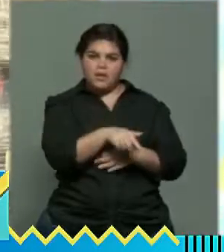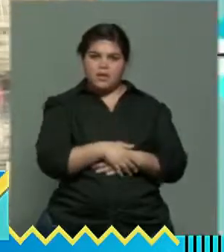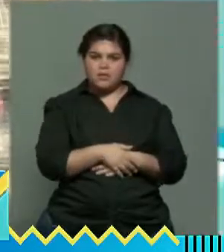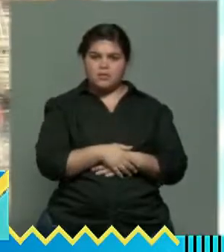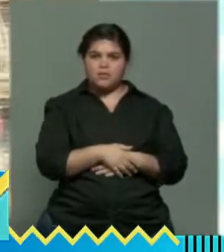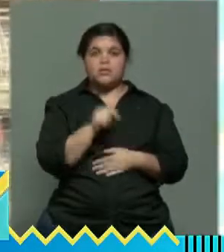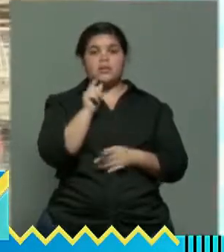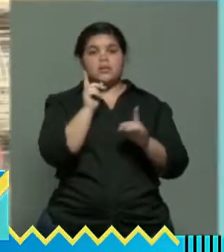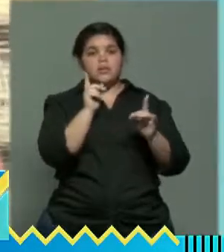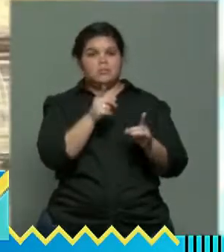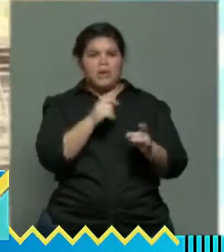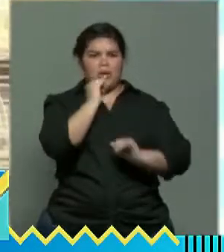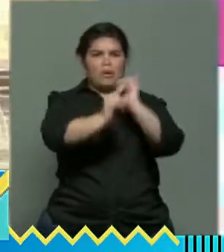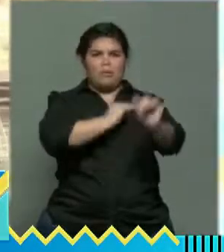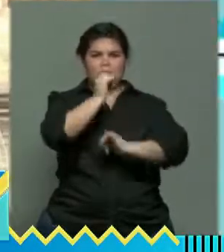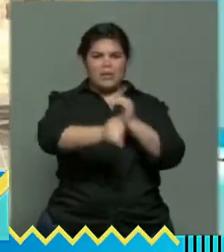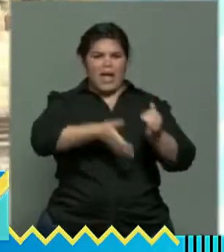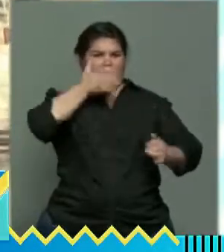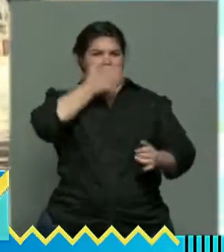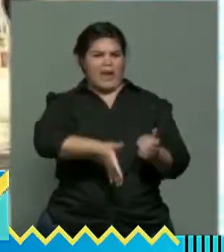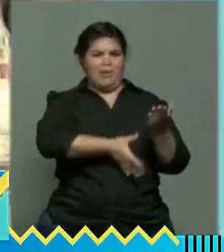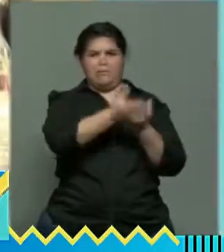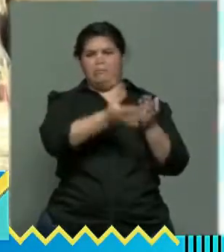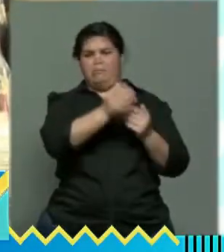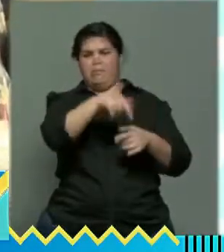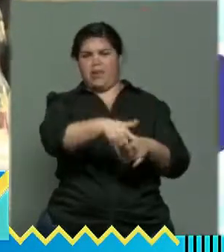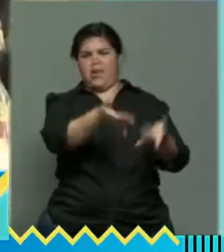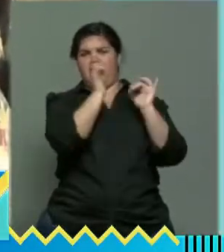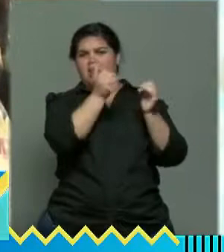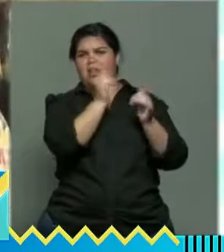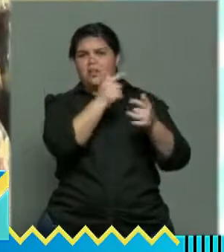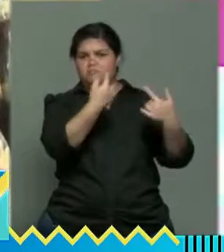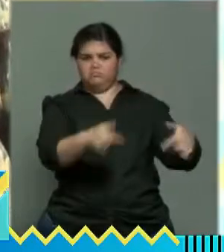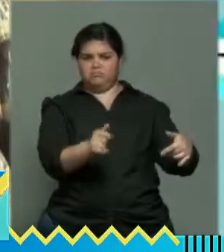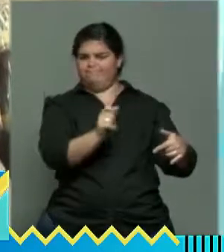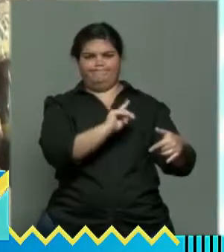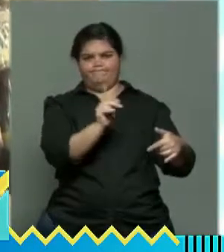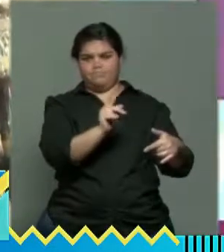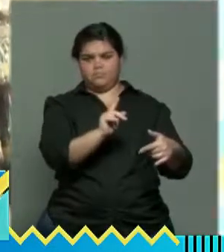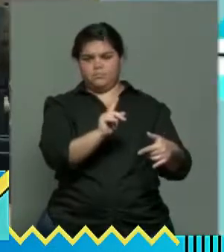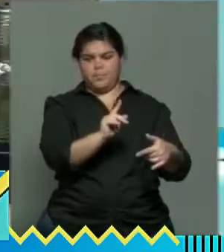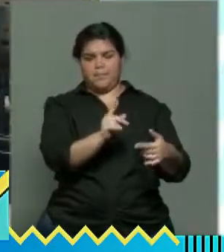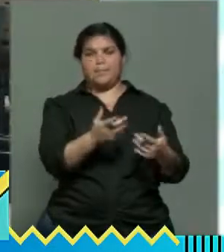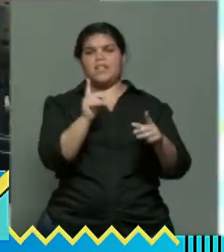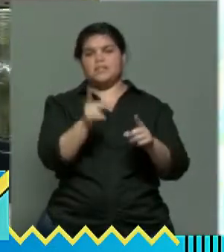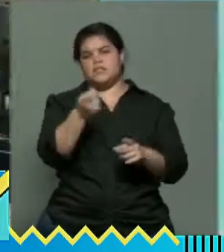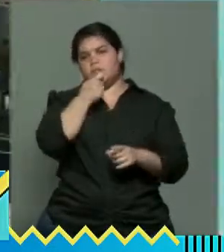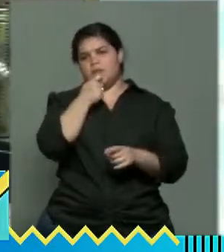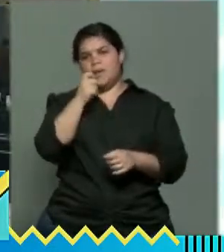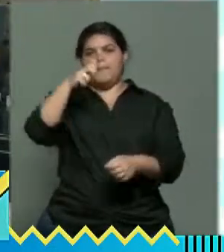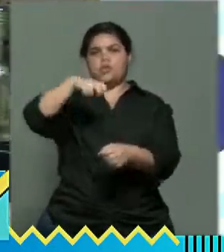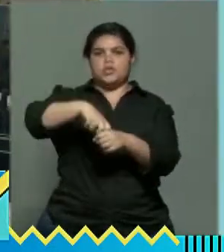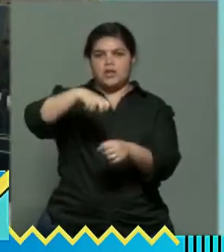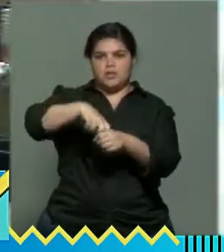puede decir que el consumo de alcohol vaya asociado a excesos. Bien. Como sí va asociado la cerveza, que incluso